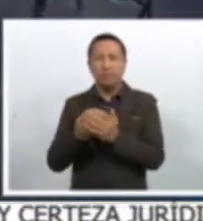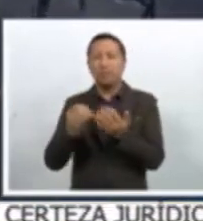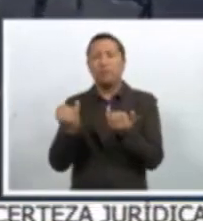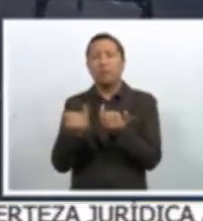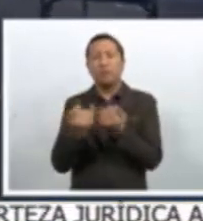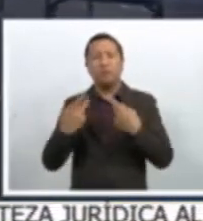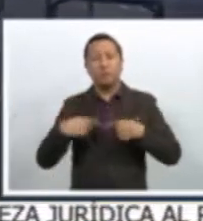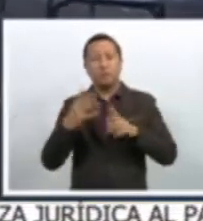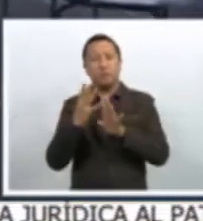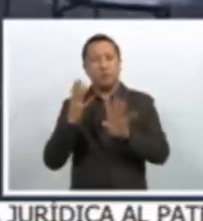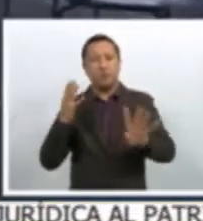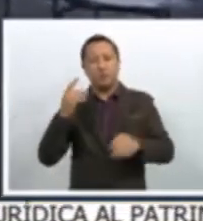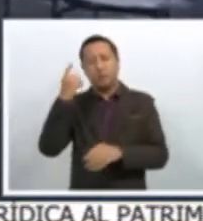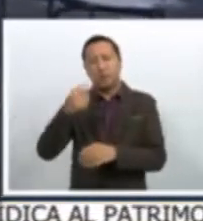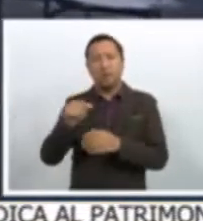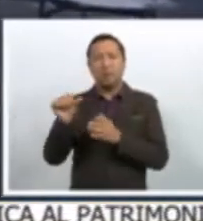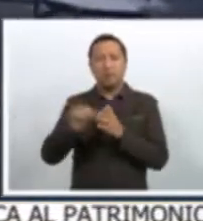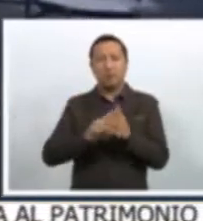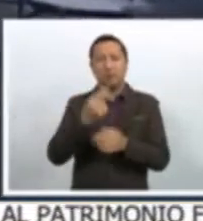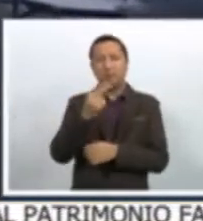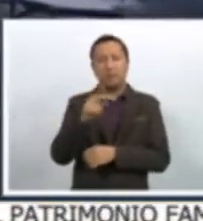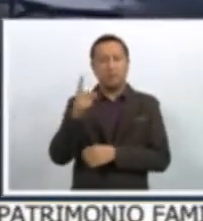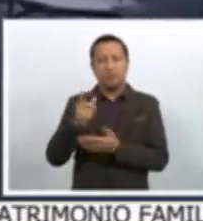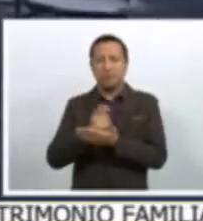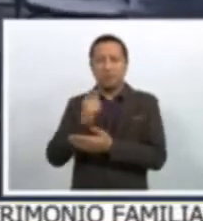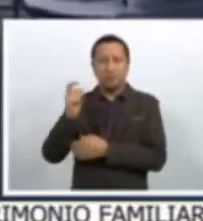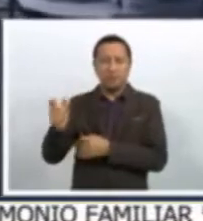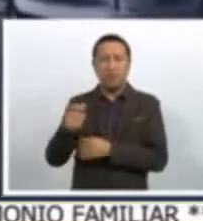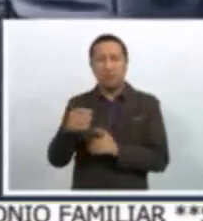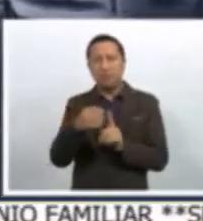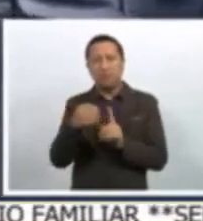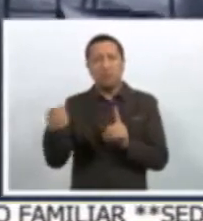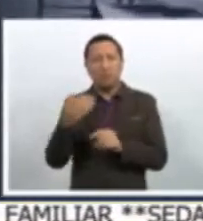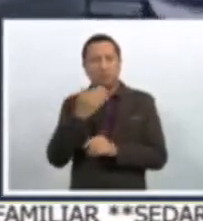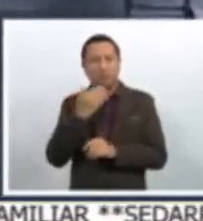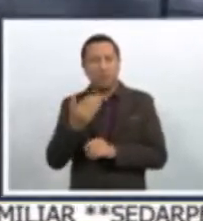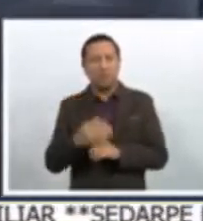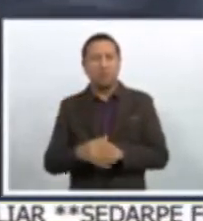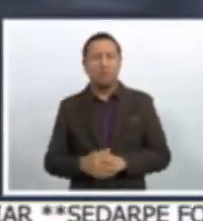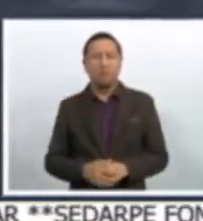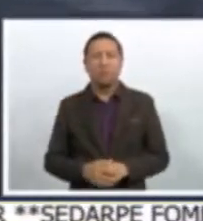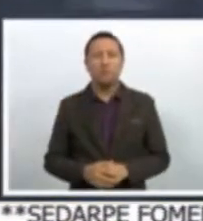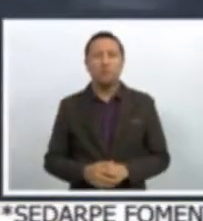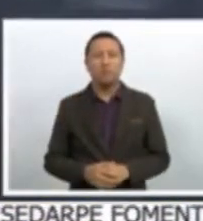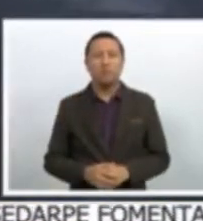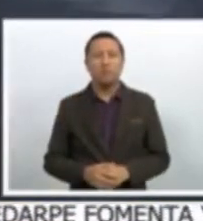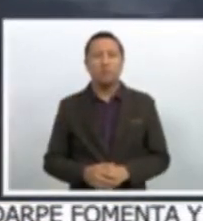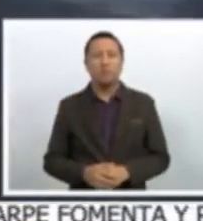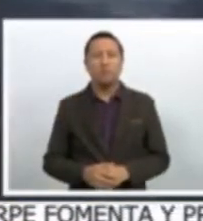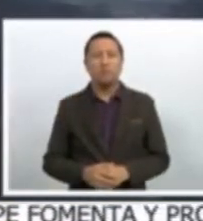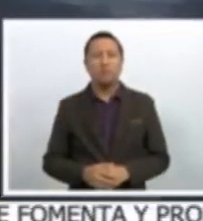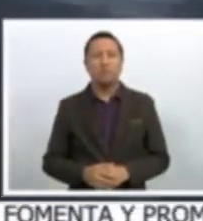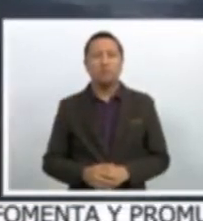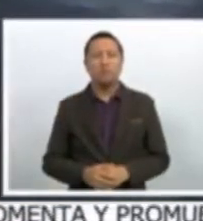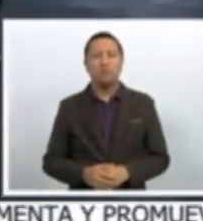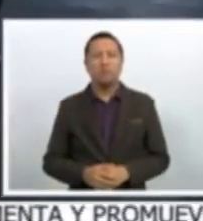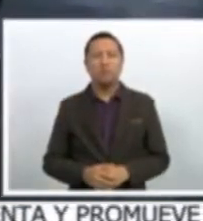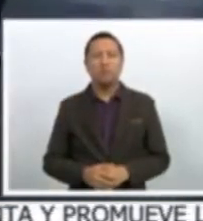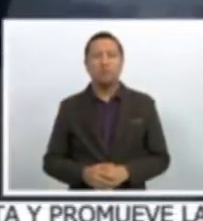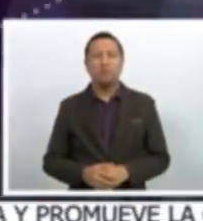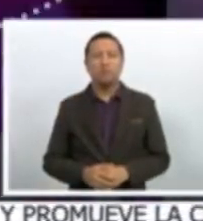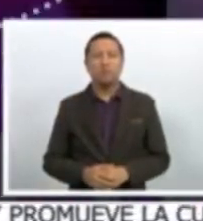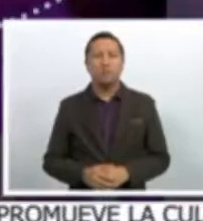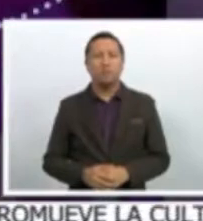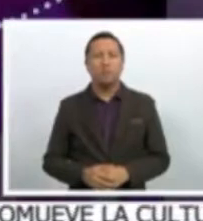que fue la entrega de este bimestre, noviembre-diciembre, de manera ordenada y con los protocolos de seguridad de salud que aún se